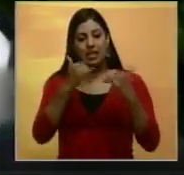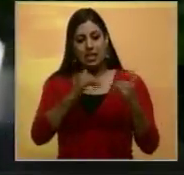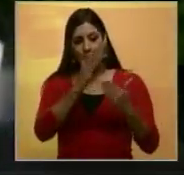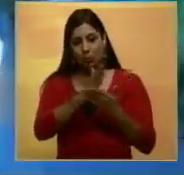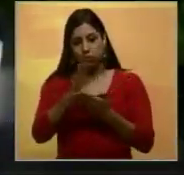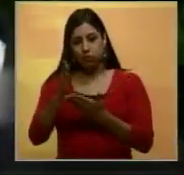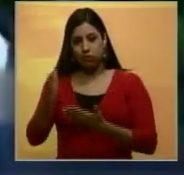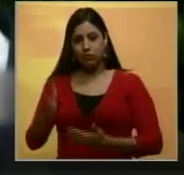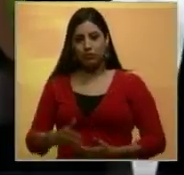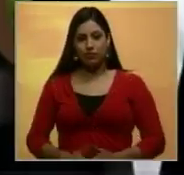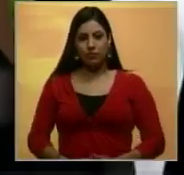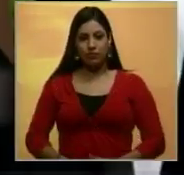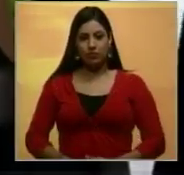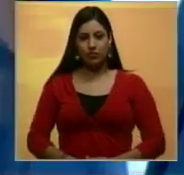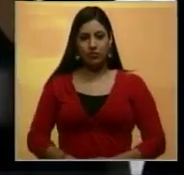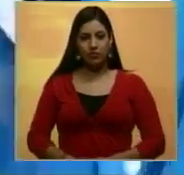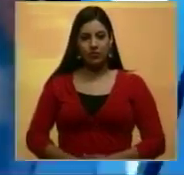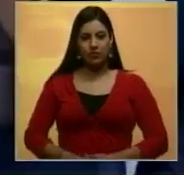hijos.